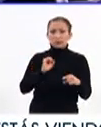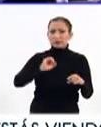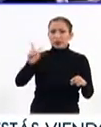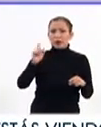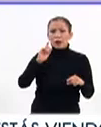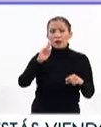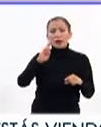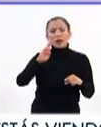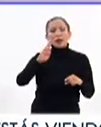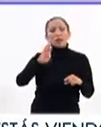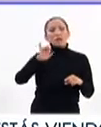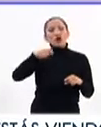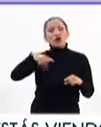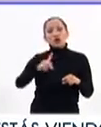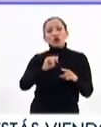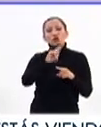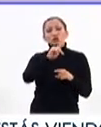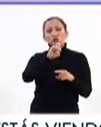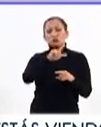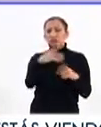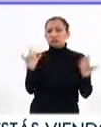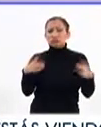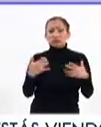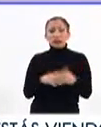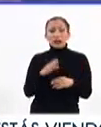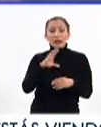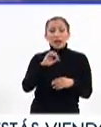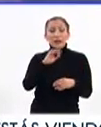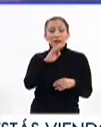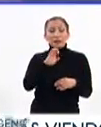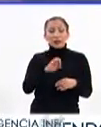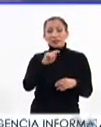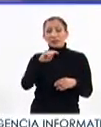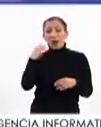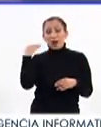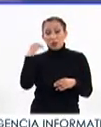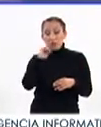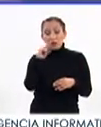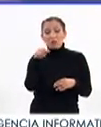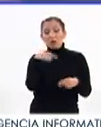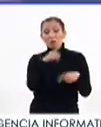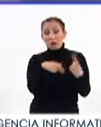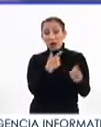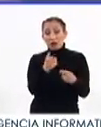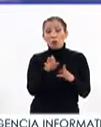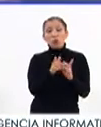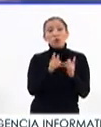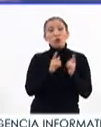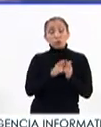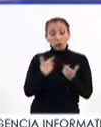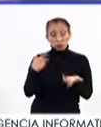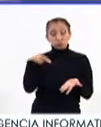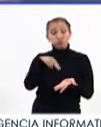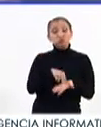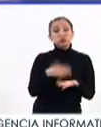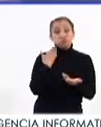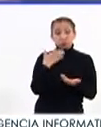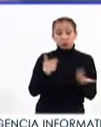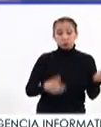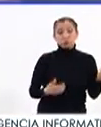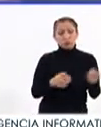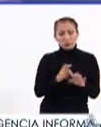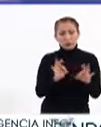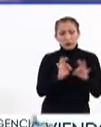como Björk, como Tool, etcétera, ¿no? Exacto, Café Tacuba también fue como una agrupación en su momento,